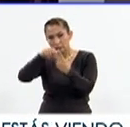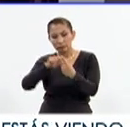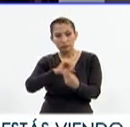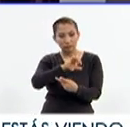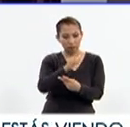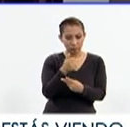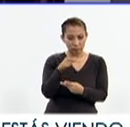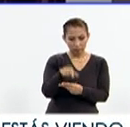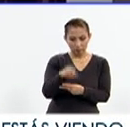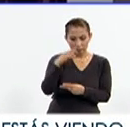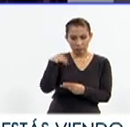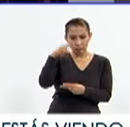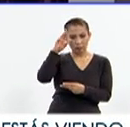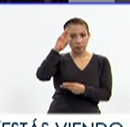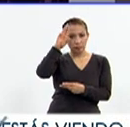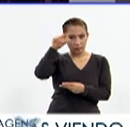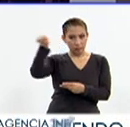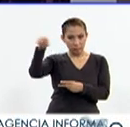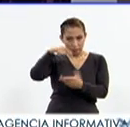Monterrey,